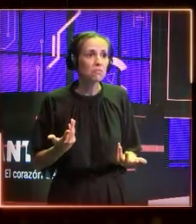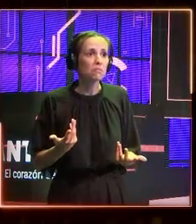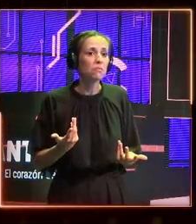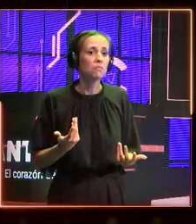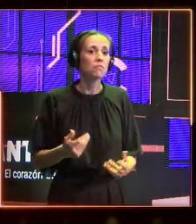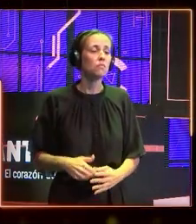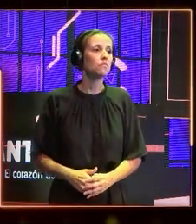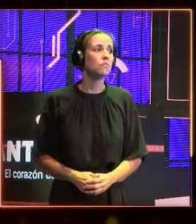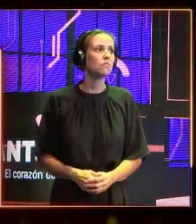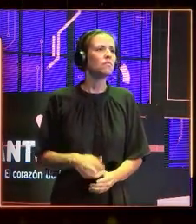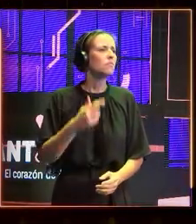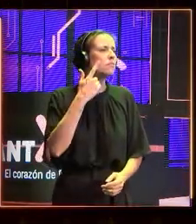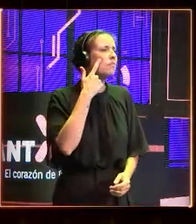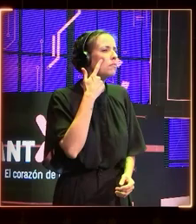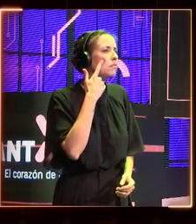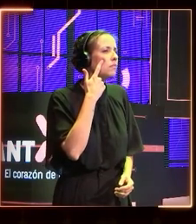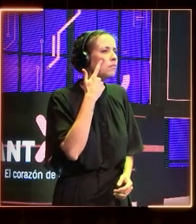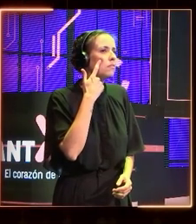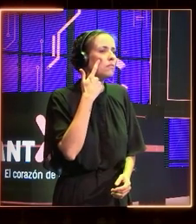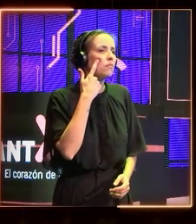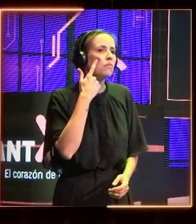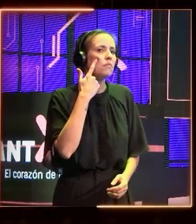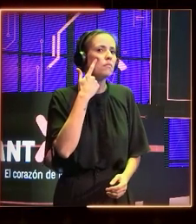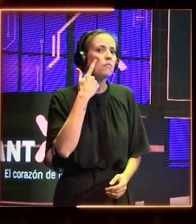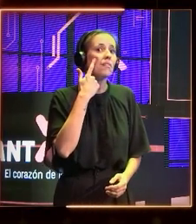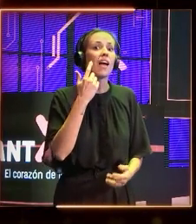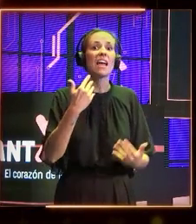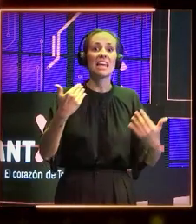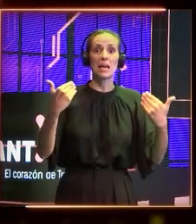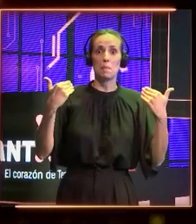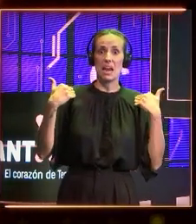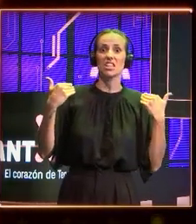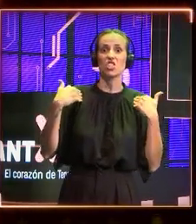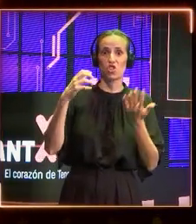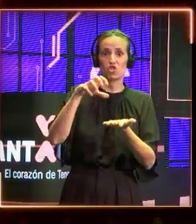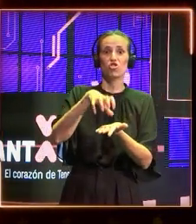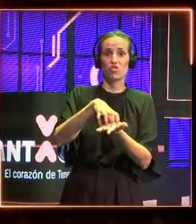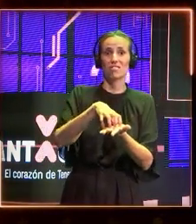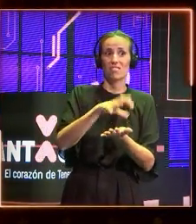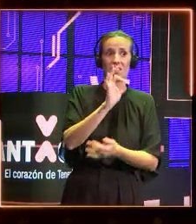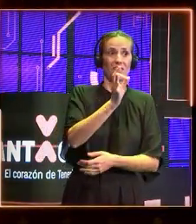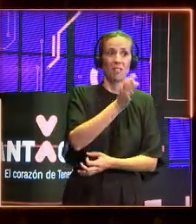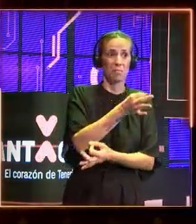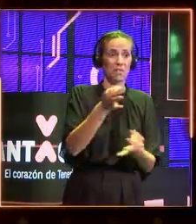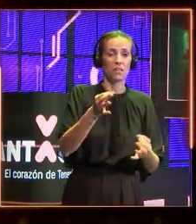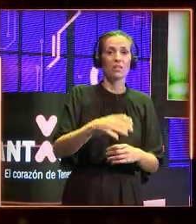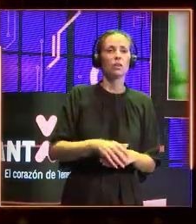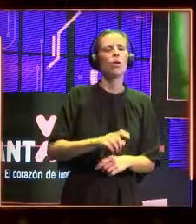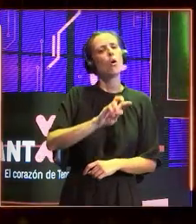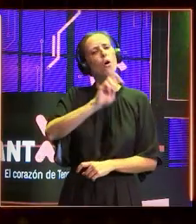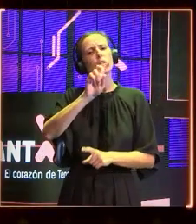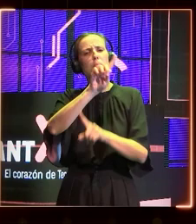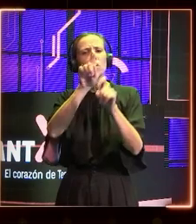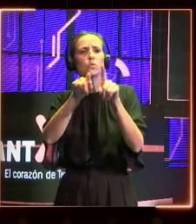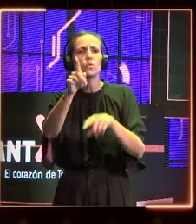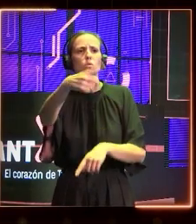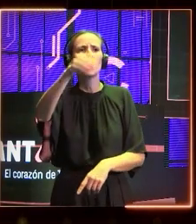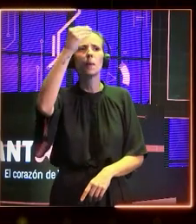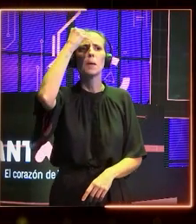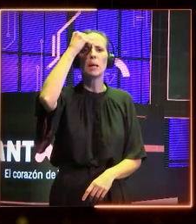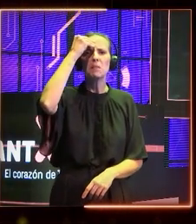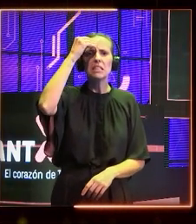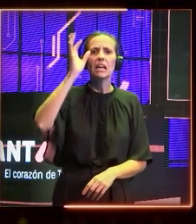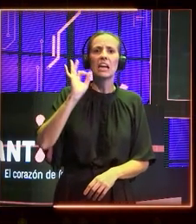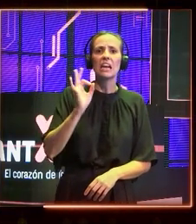anima quién muy bien a los gimnasios y os lanzo otra pregunta alguien se podía imaginar que la realidad